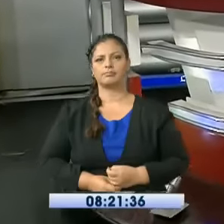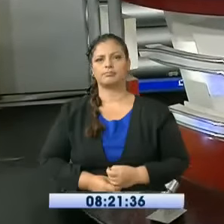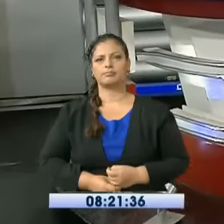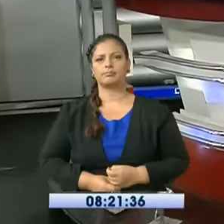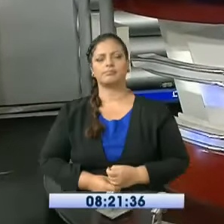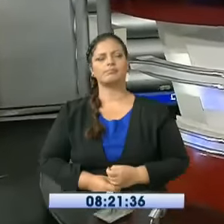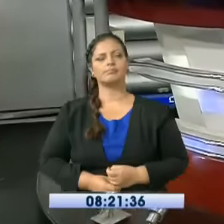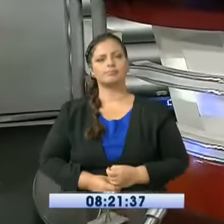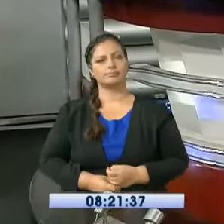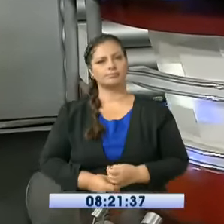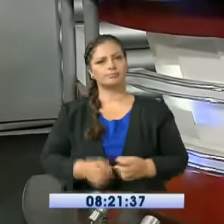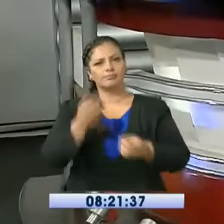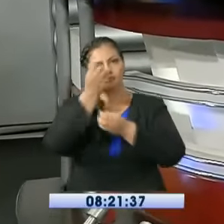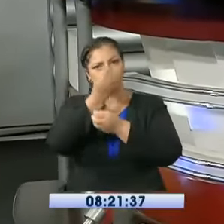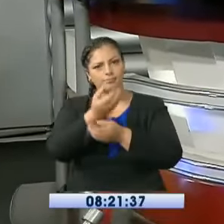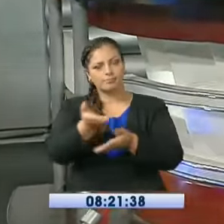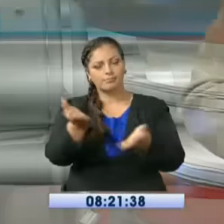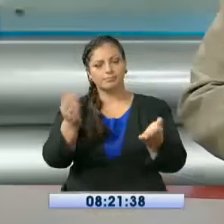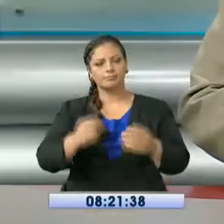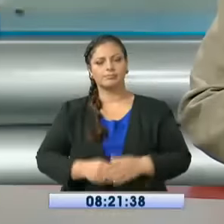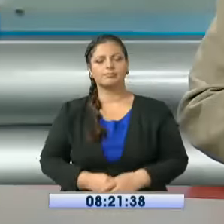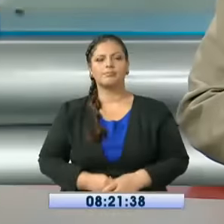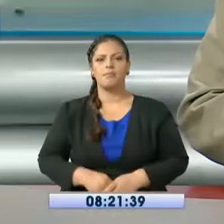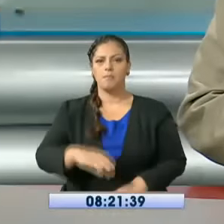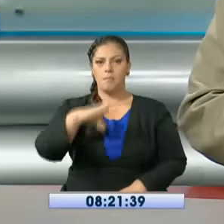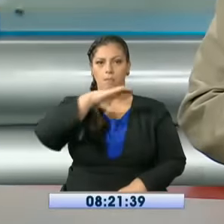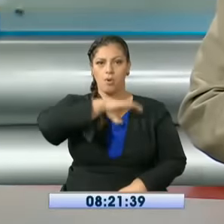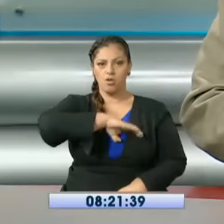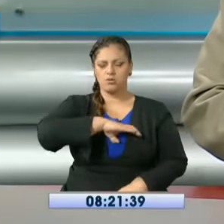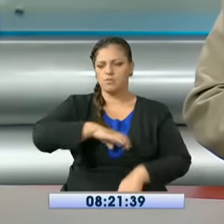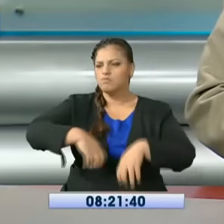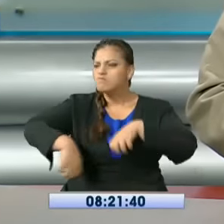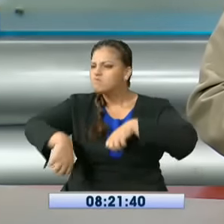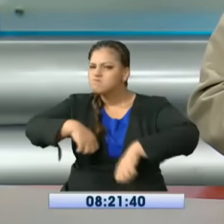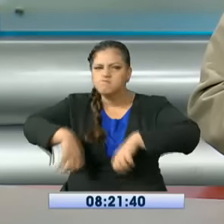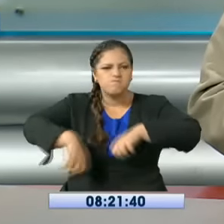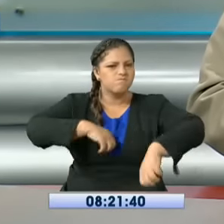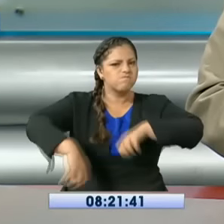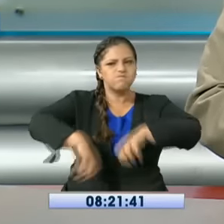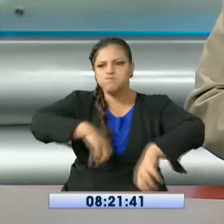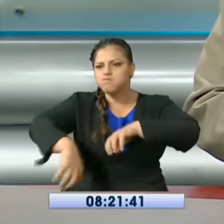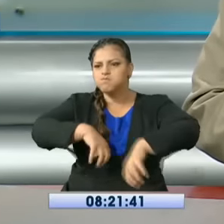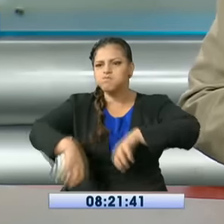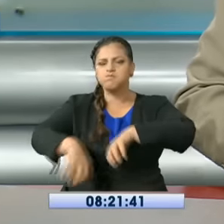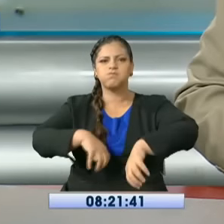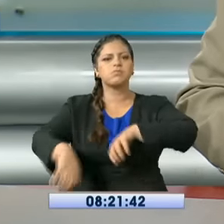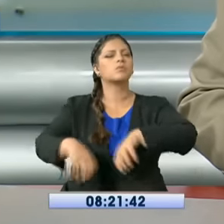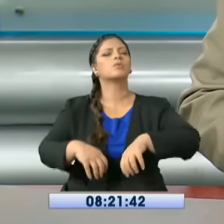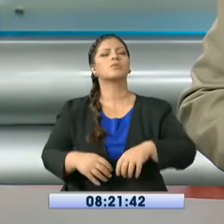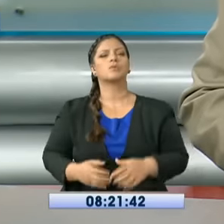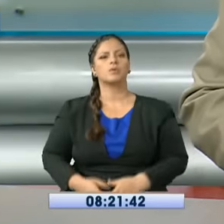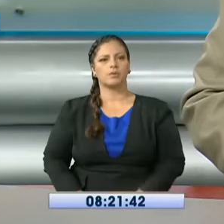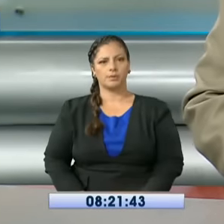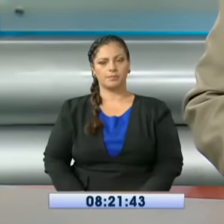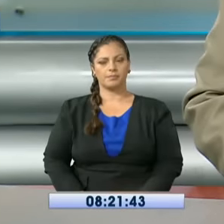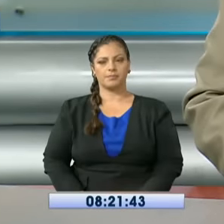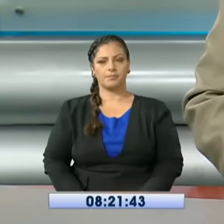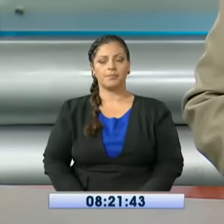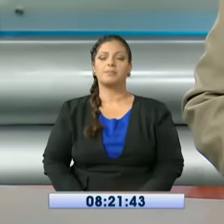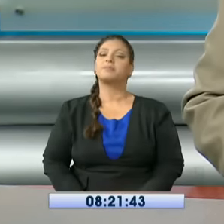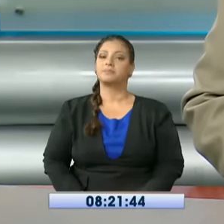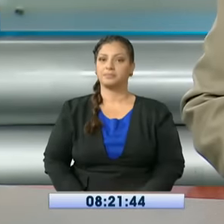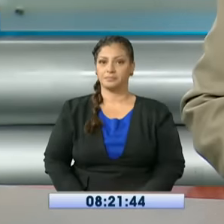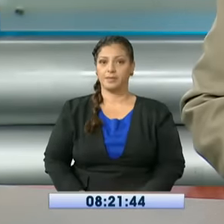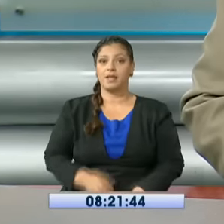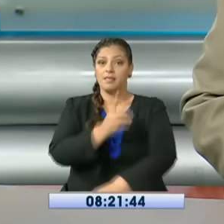Y cambiamos de tema para informarles que desarticulan presunta banda delictiva dedicada al microtráfico de drogas en la parroquia Petrillo. Esto es en